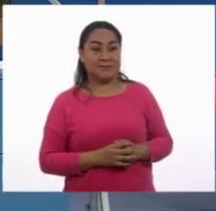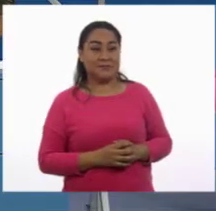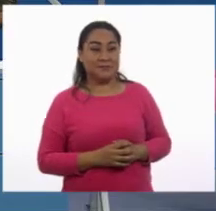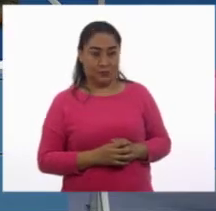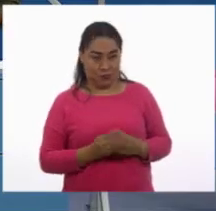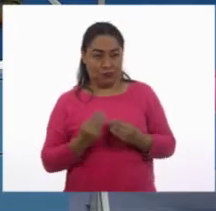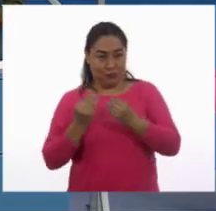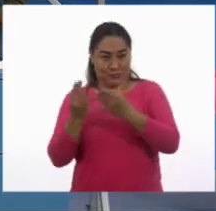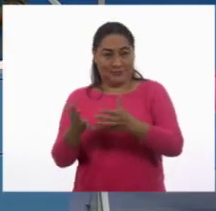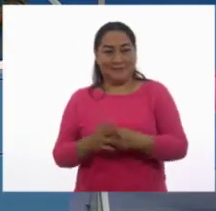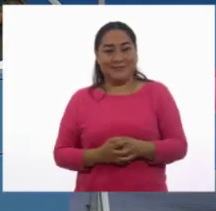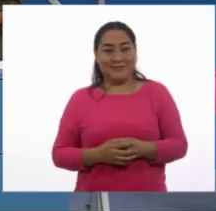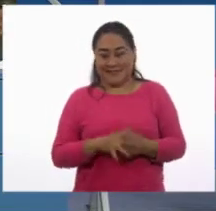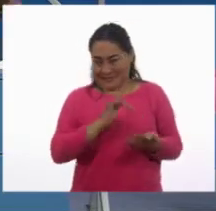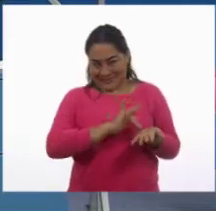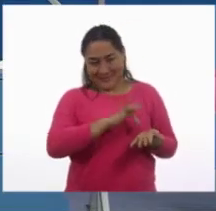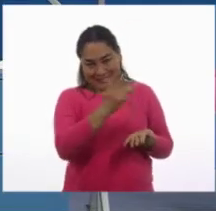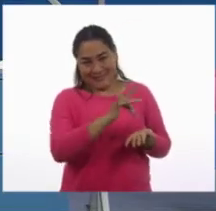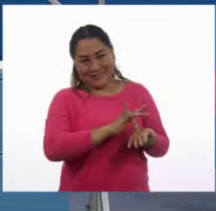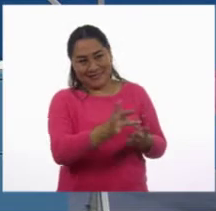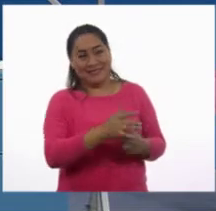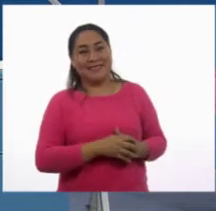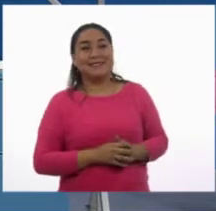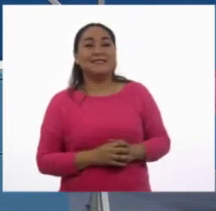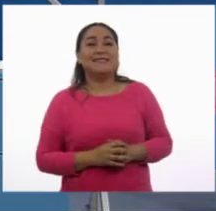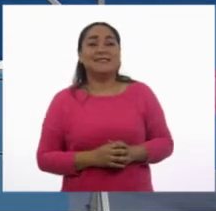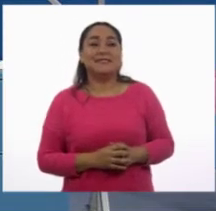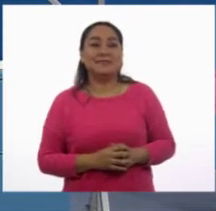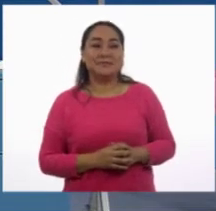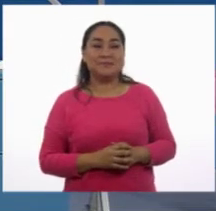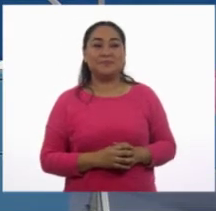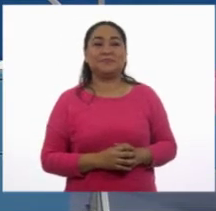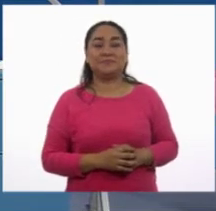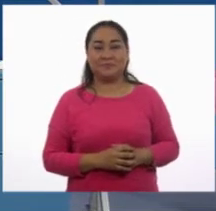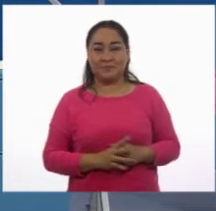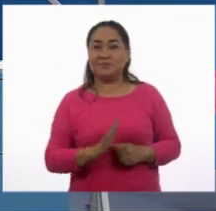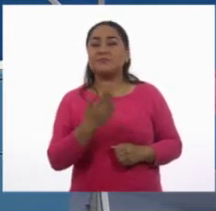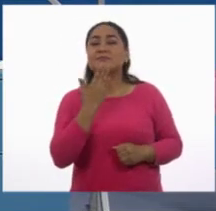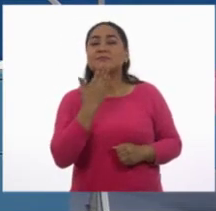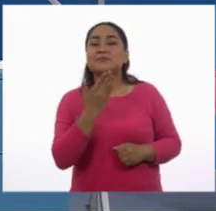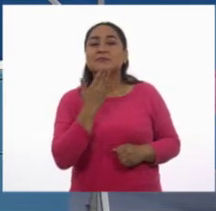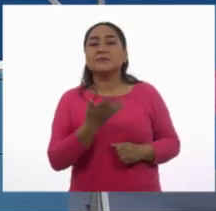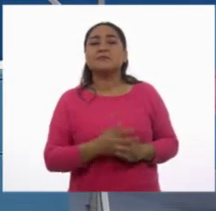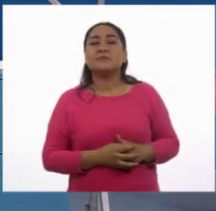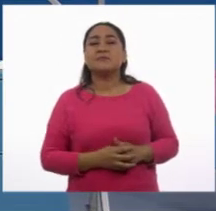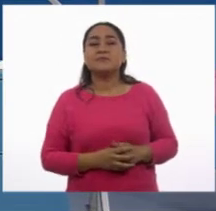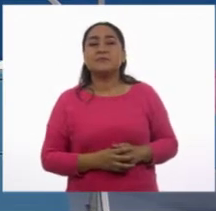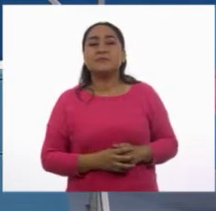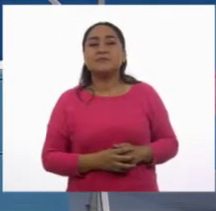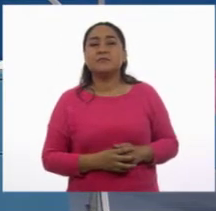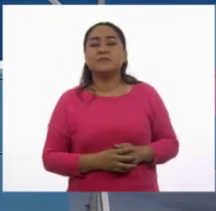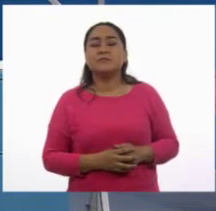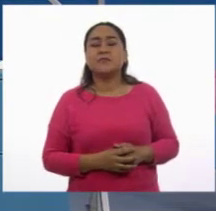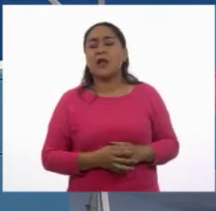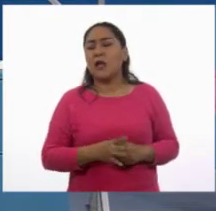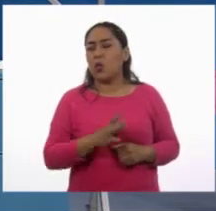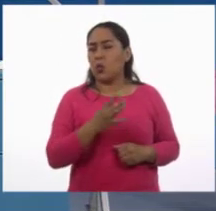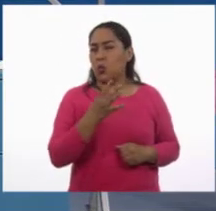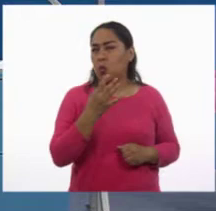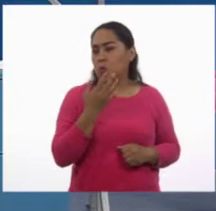Toma. Ay, muchas gracias. Muy bien. En el